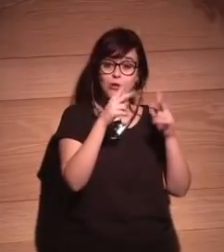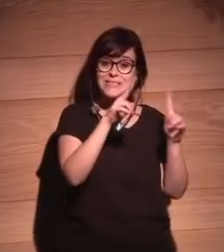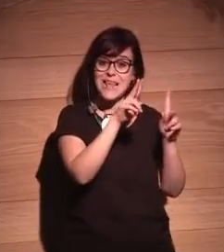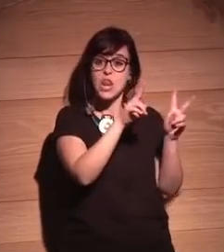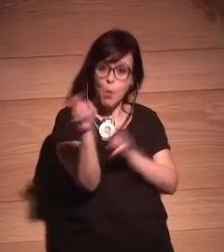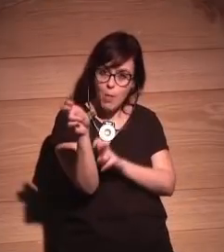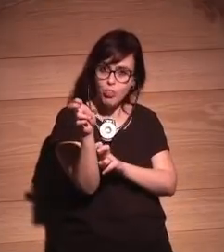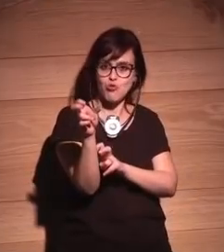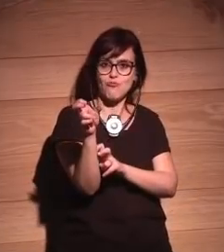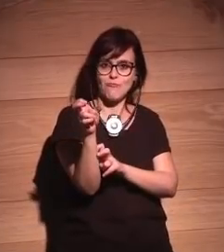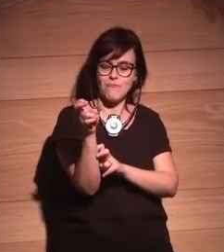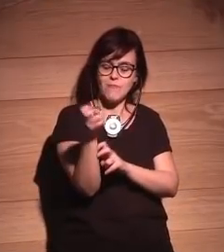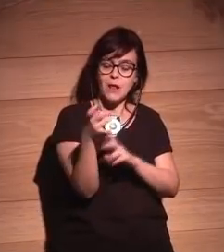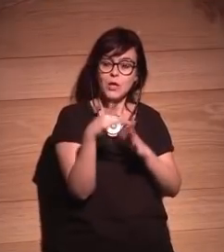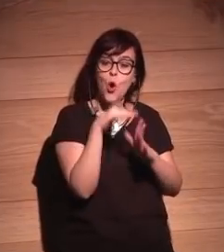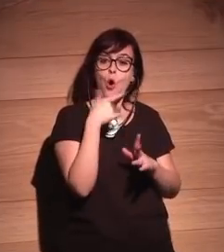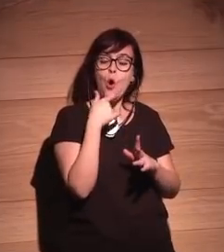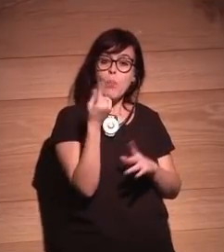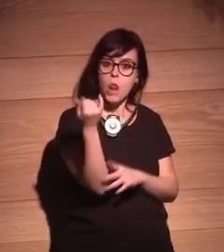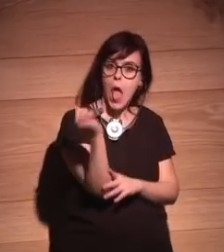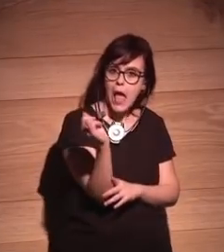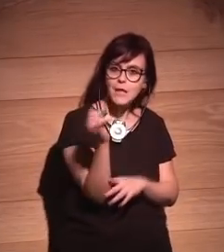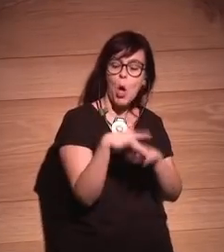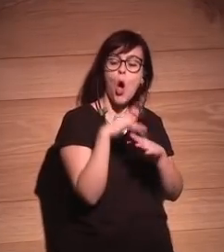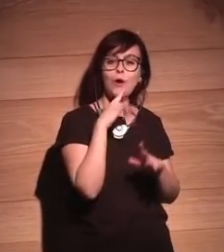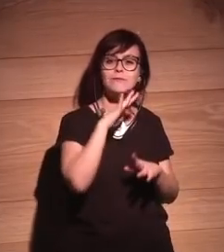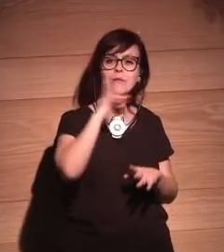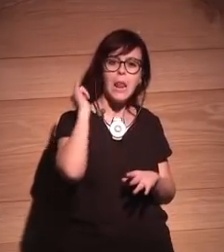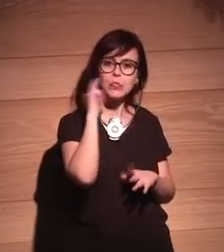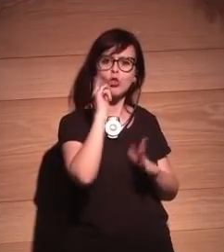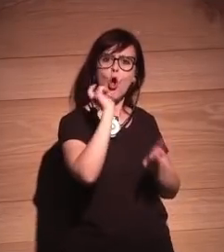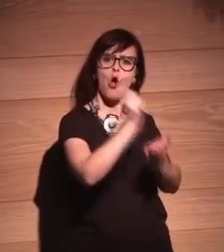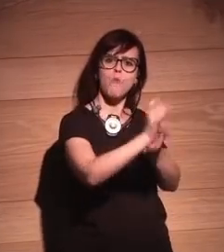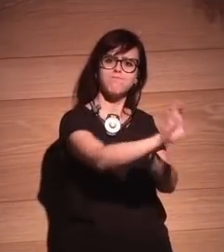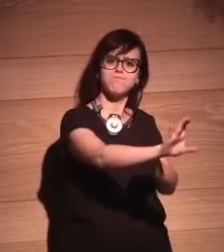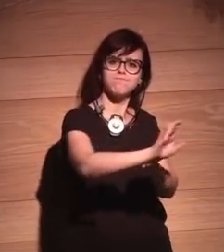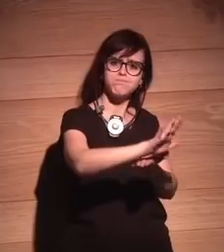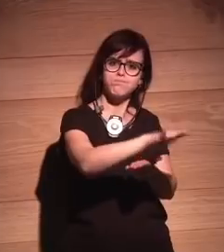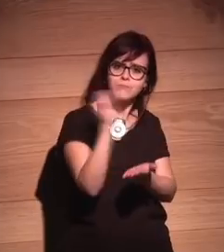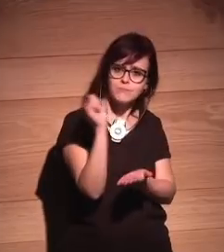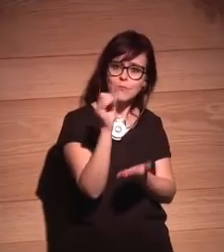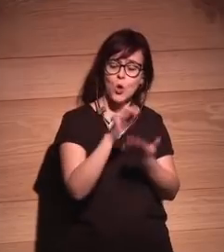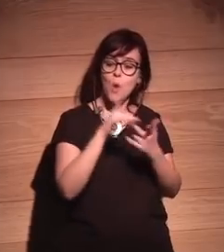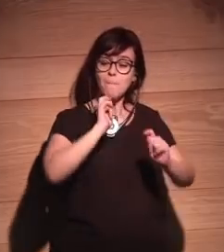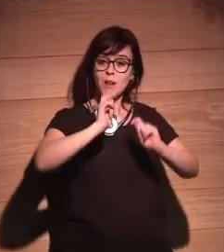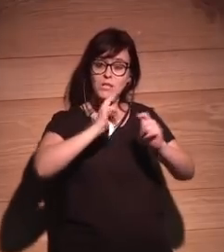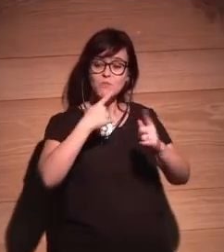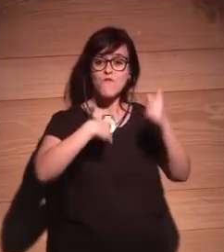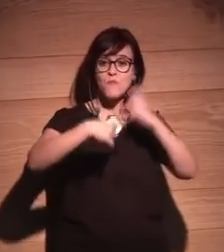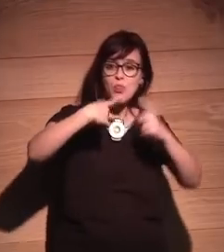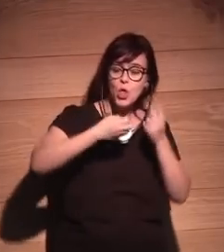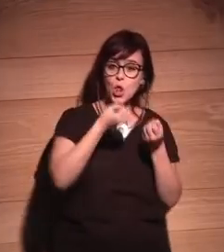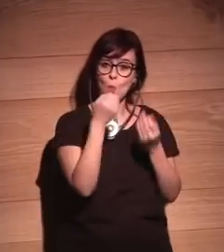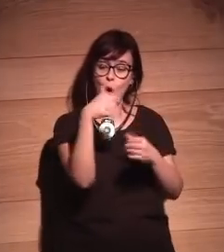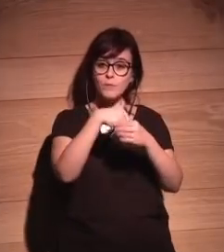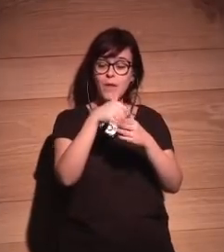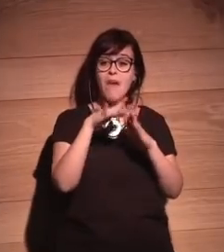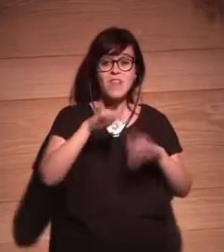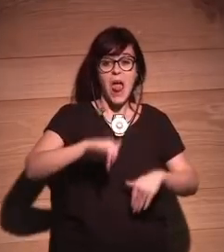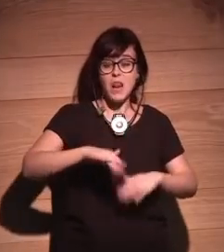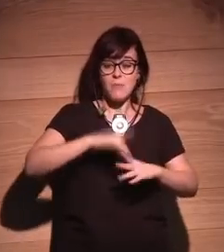recursos, están atrayendo el talento o comprando talento para hacer periodismo, contenidos, información, no son